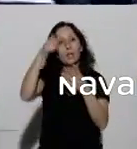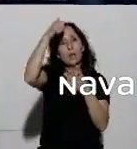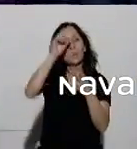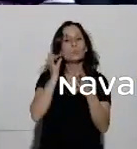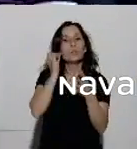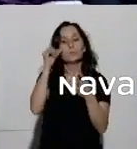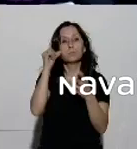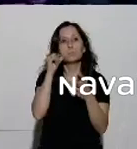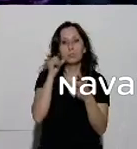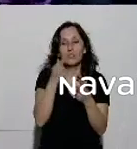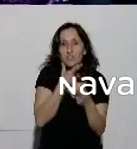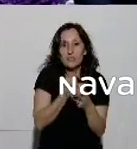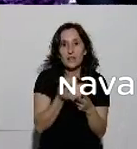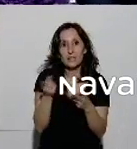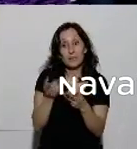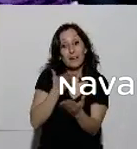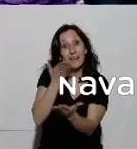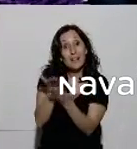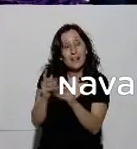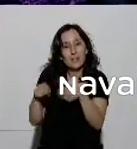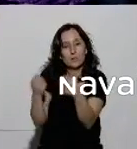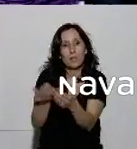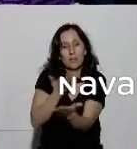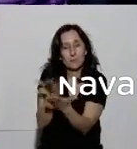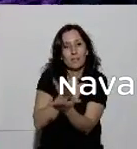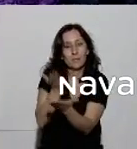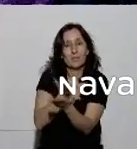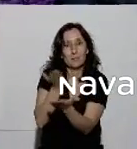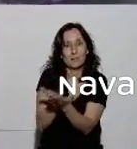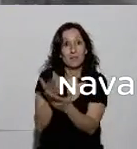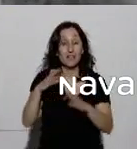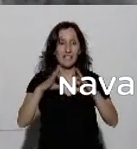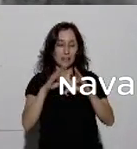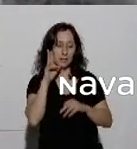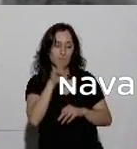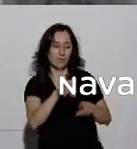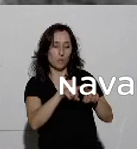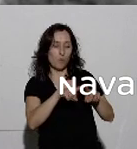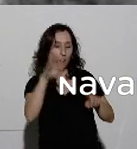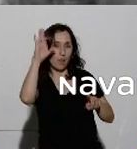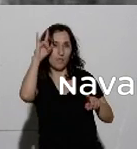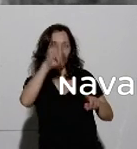descendencia, lo que para la Iglesia es culto satánico, veneración o adoración al demonio.